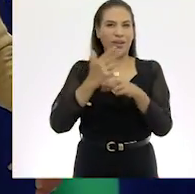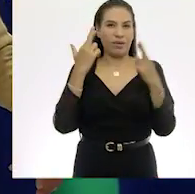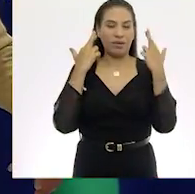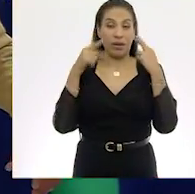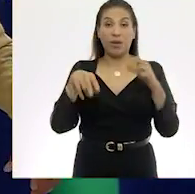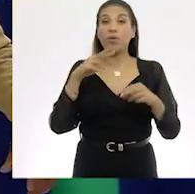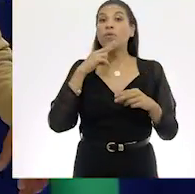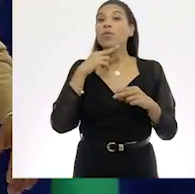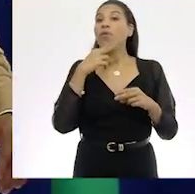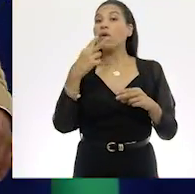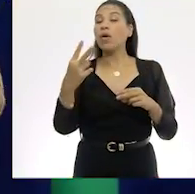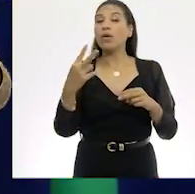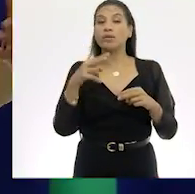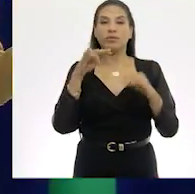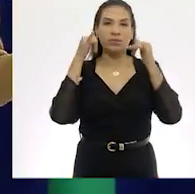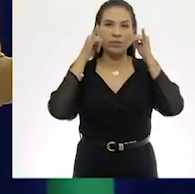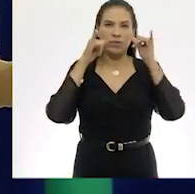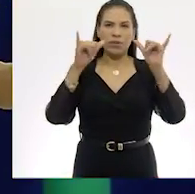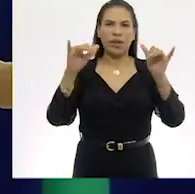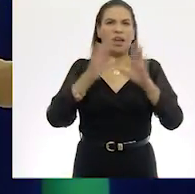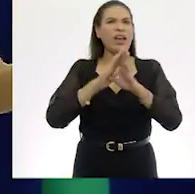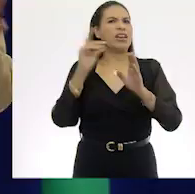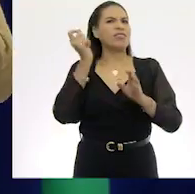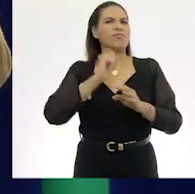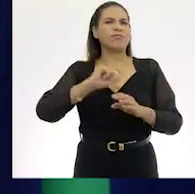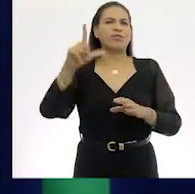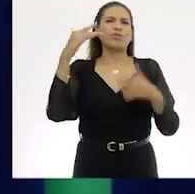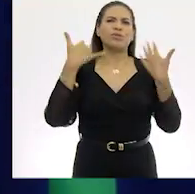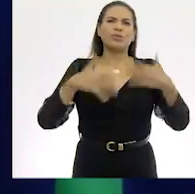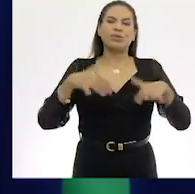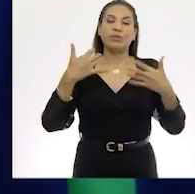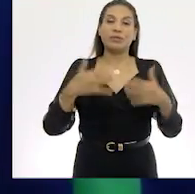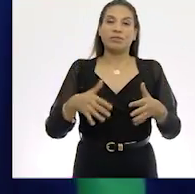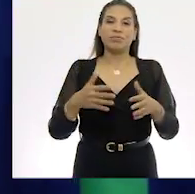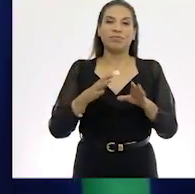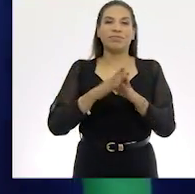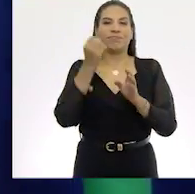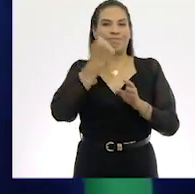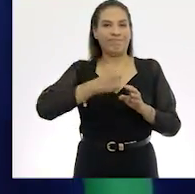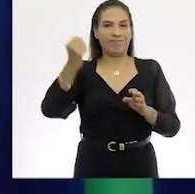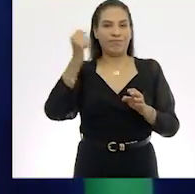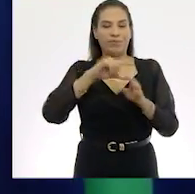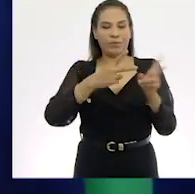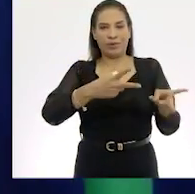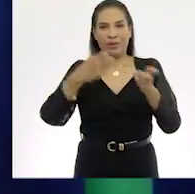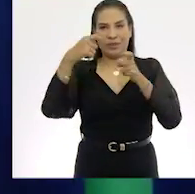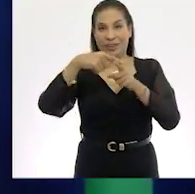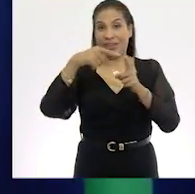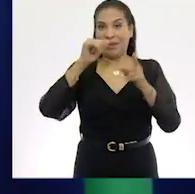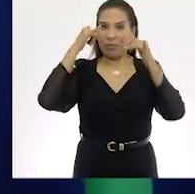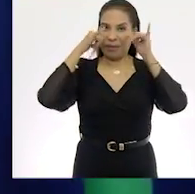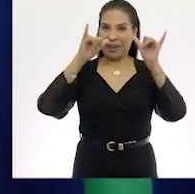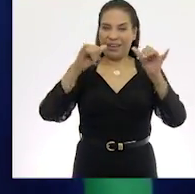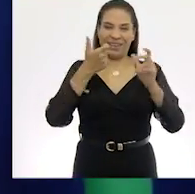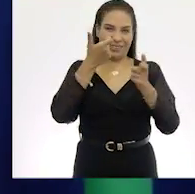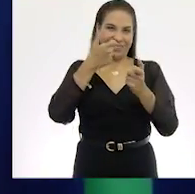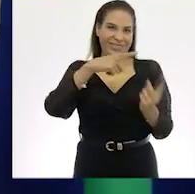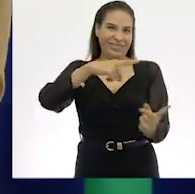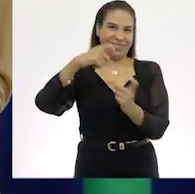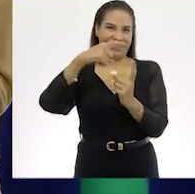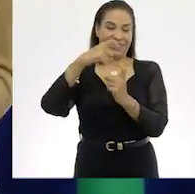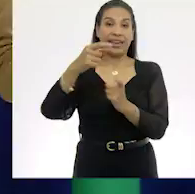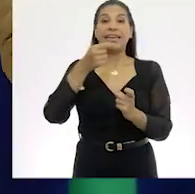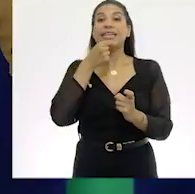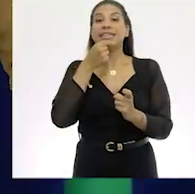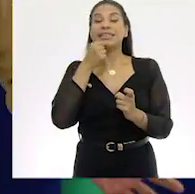voz de la vaca y se hizo famosa. Cerró a Edelmira para ganar dinero con ella. La pequeña